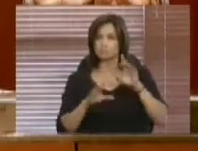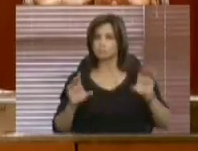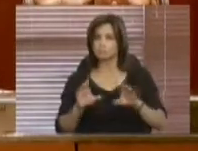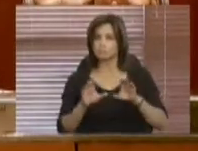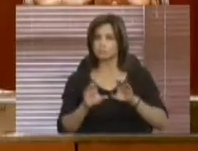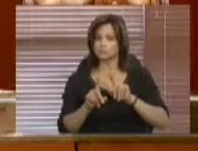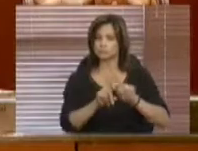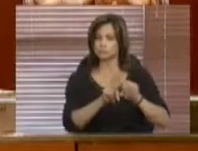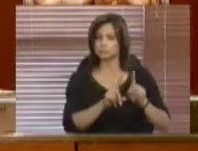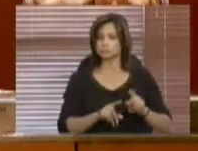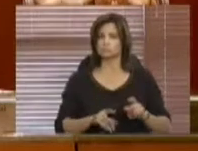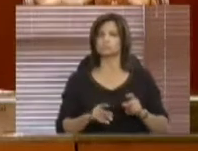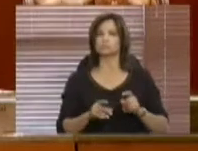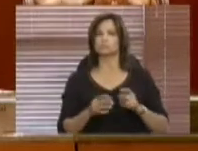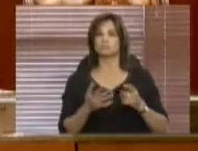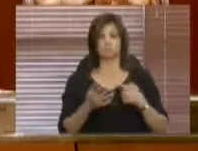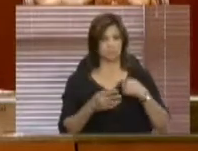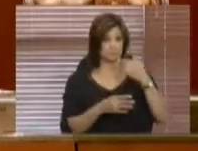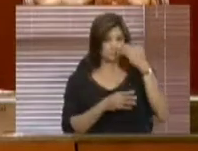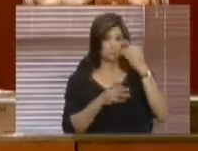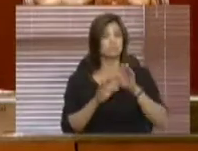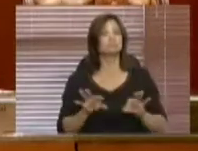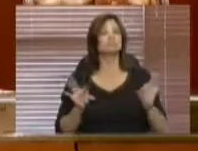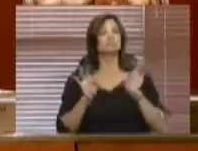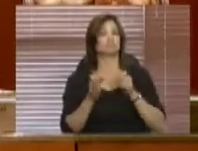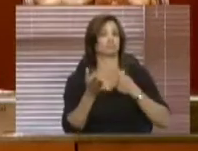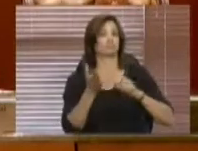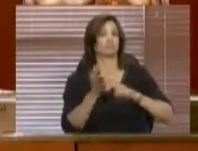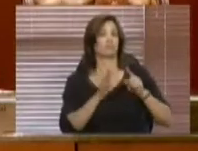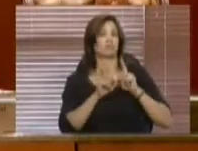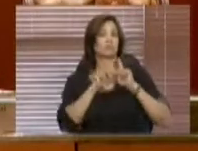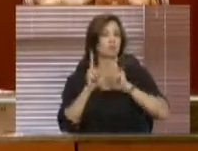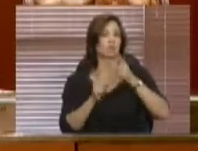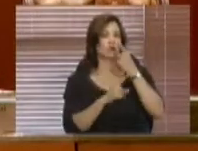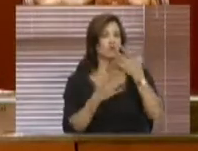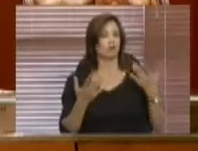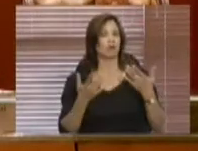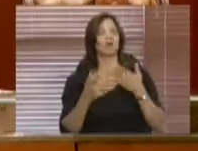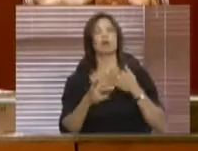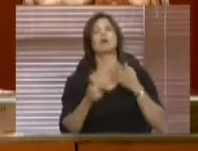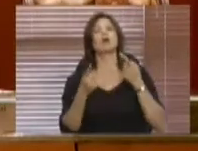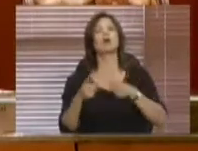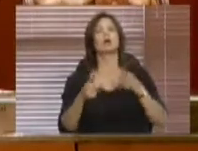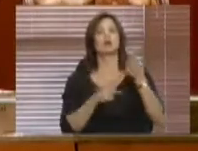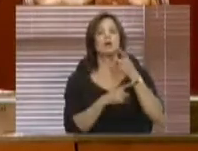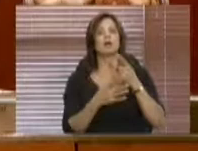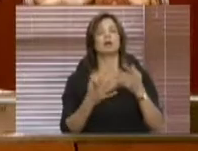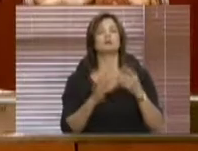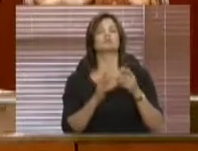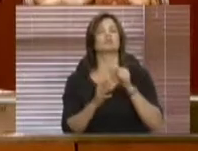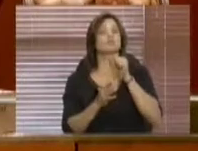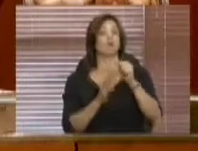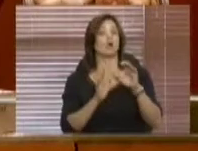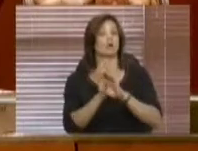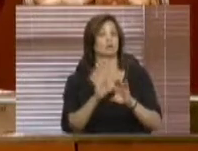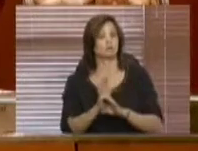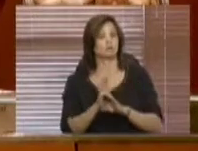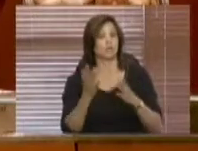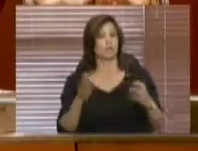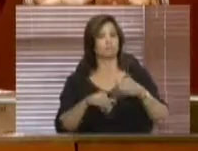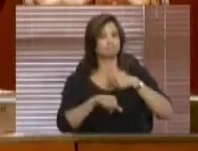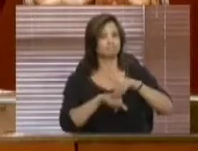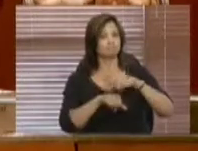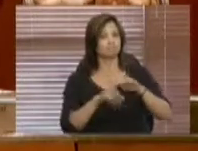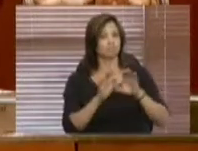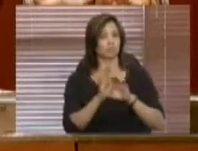ejercicio. Al reconocer la validez del decreto presidencial de indulto atacado en inconstitucionalidad, se exhortó